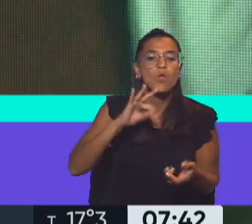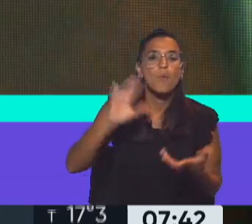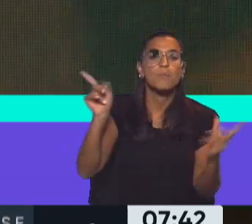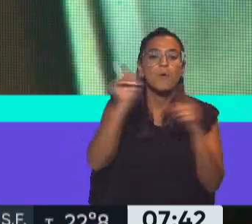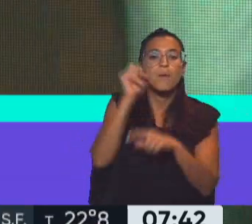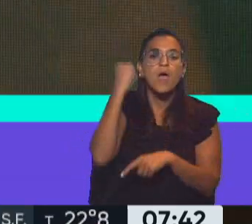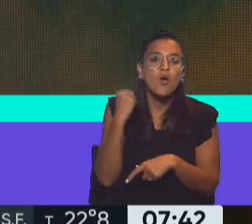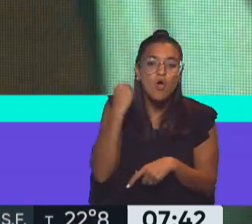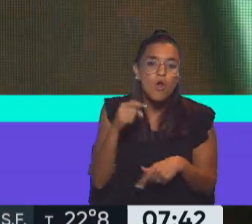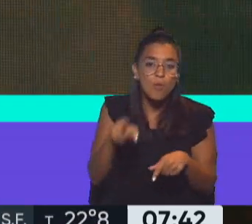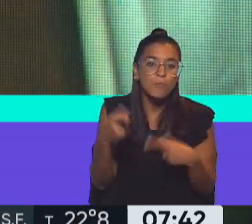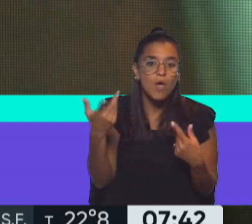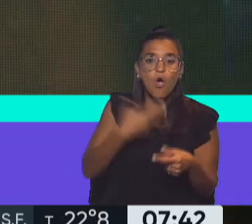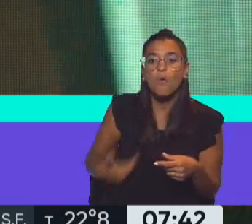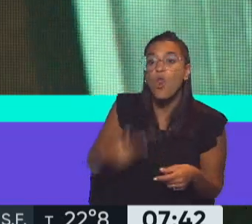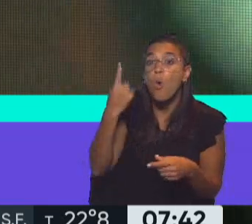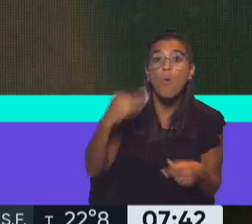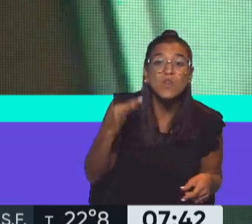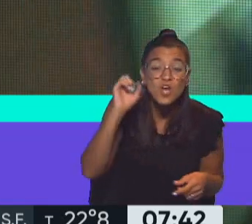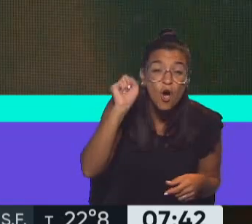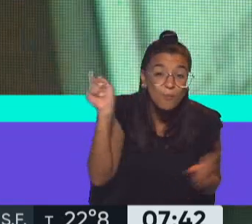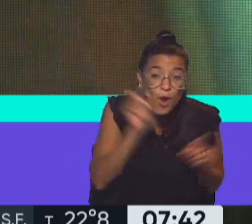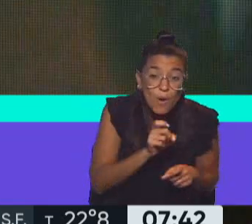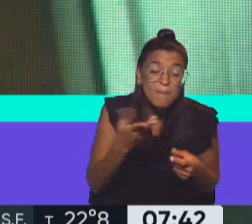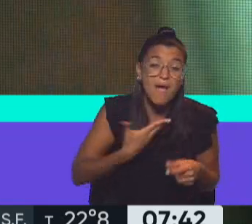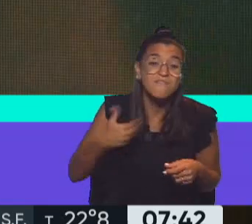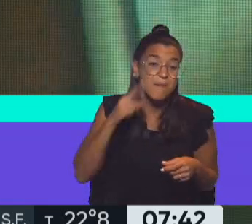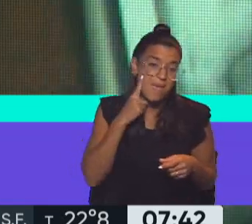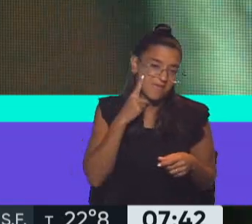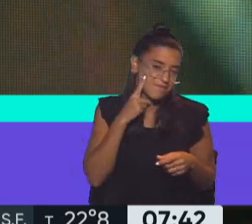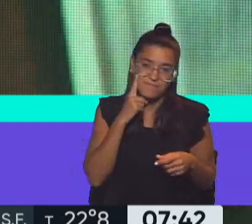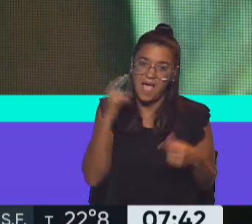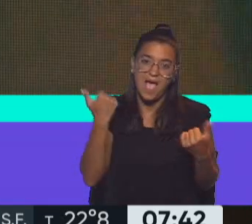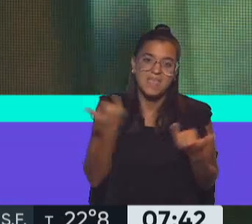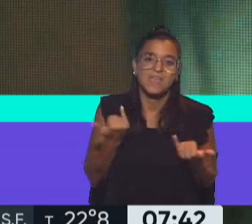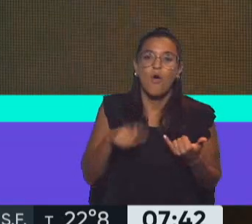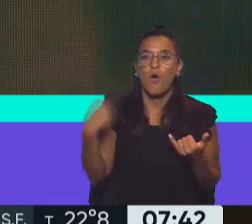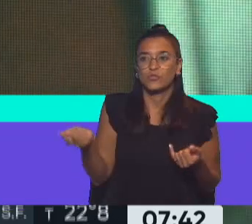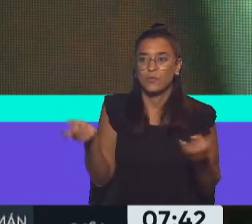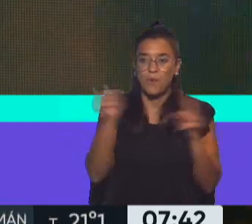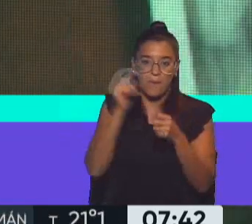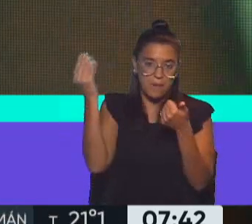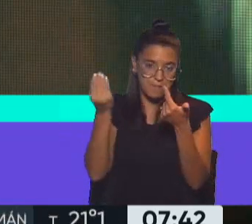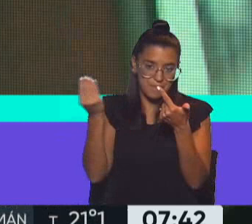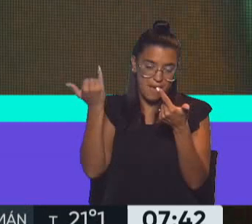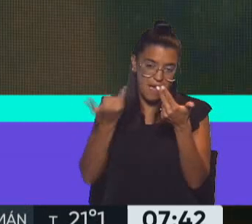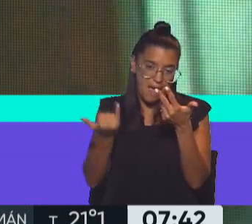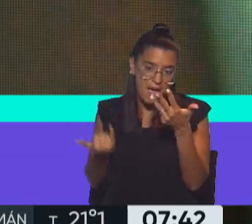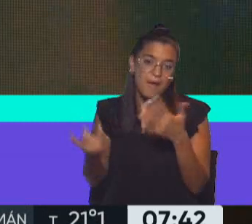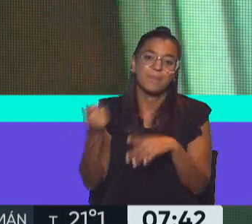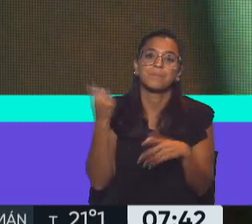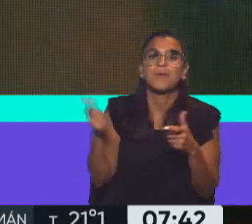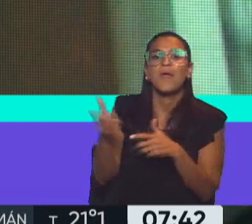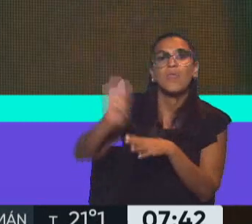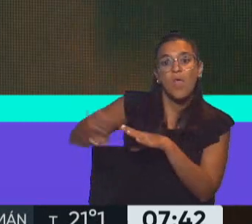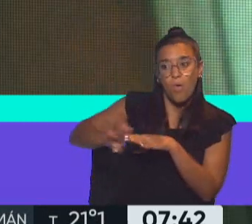económico que teníamos que encarar, o que el gobierno tenía que encarar, era el problema del Fondo Monetario, que era un problema grande, pero hay una serie de acreedores que también